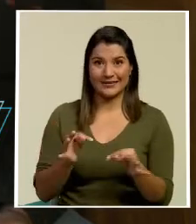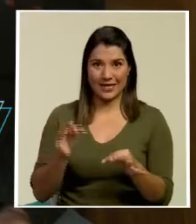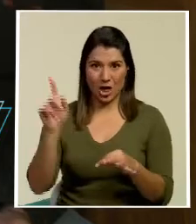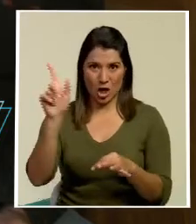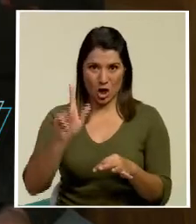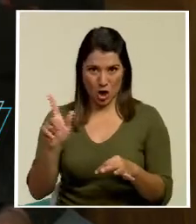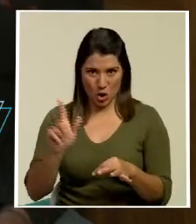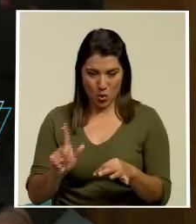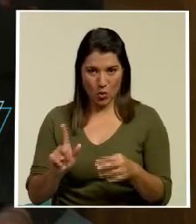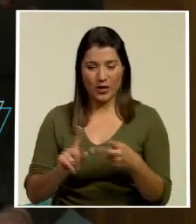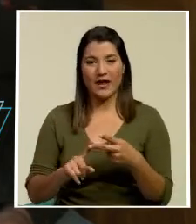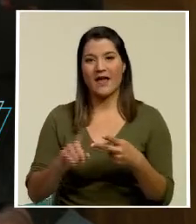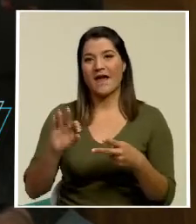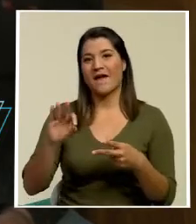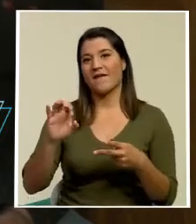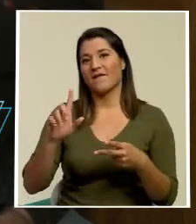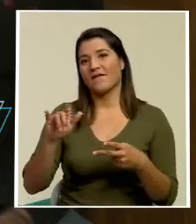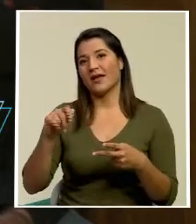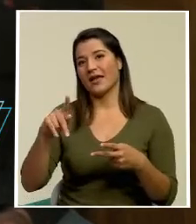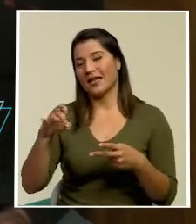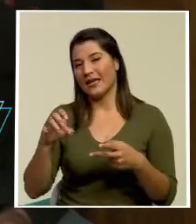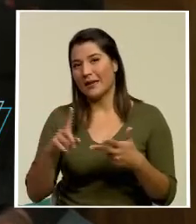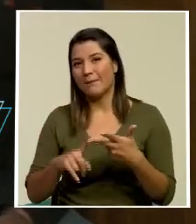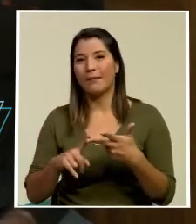Isaac Felipe después, y